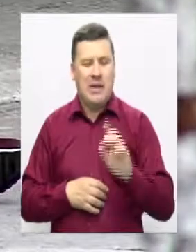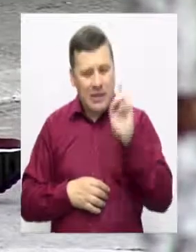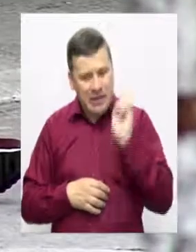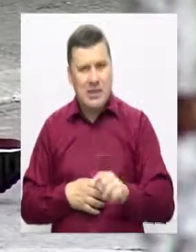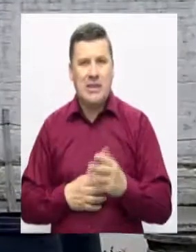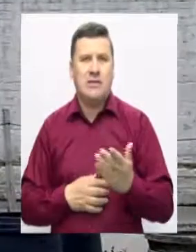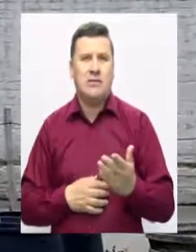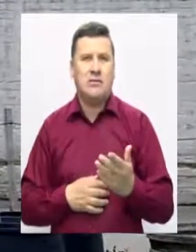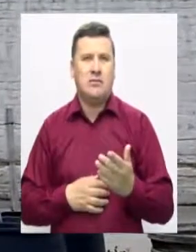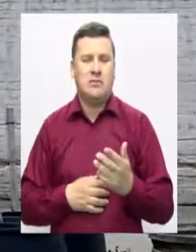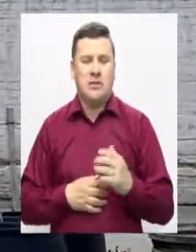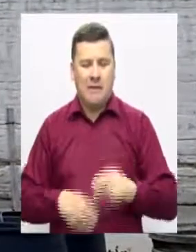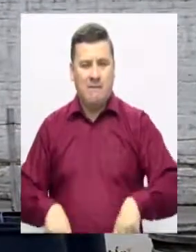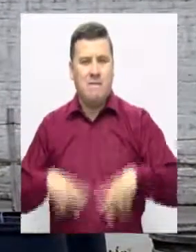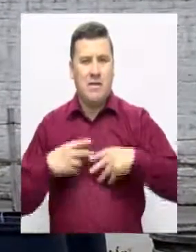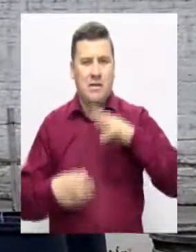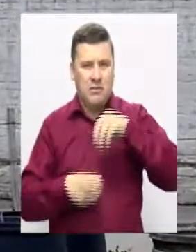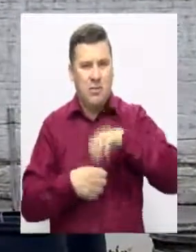que tener